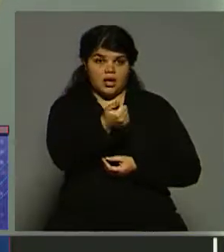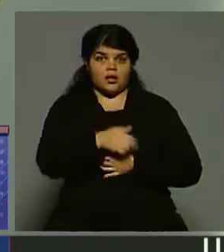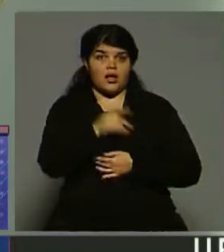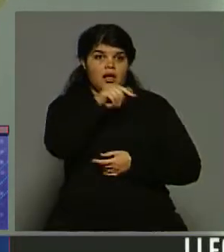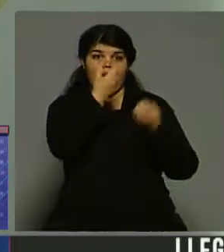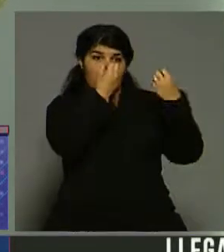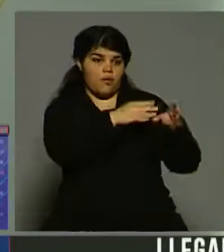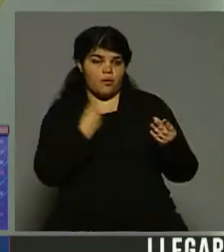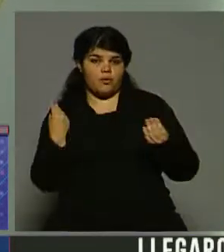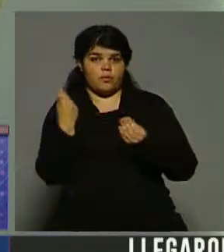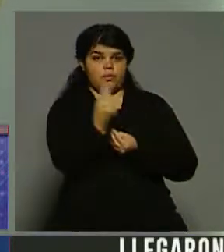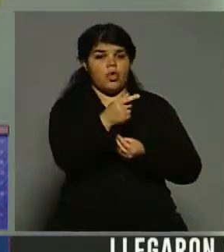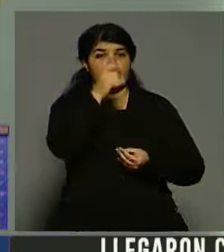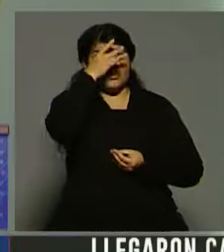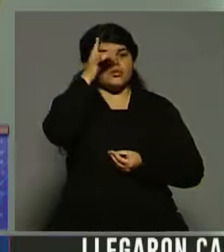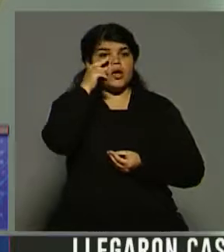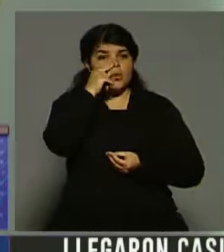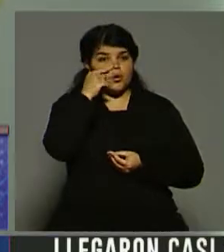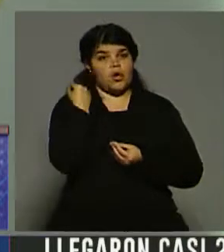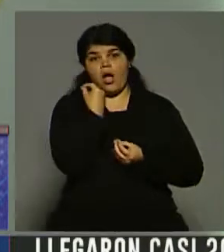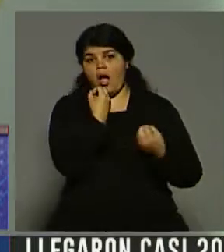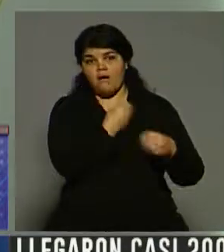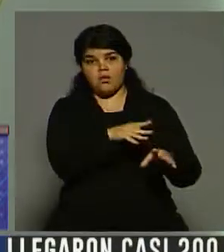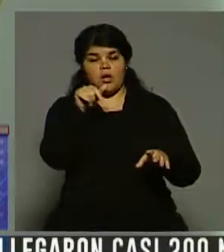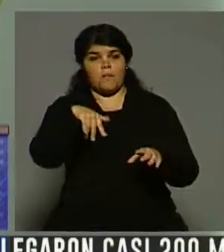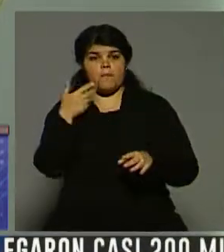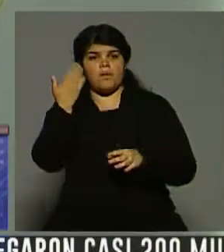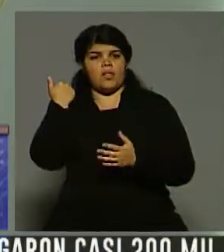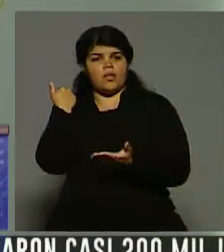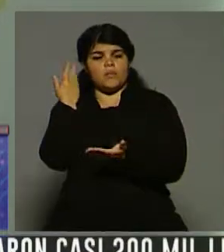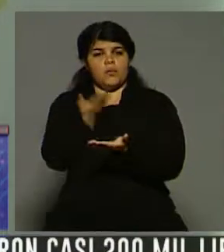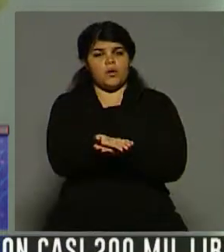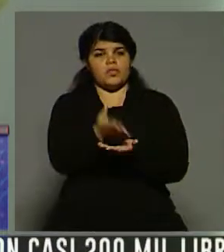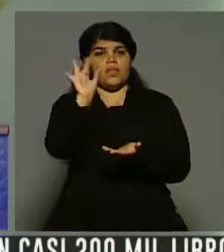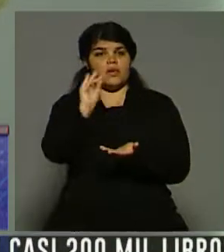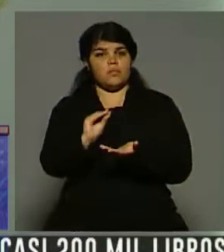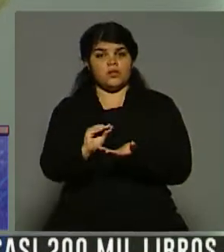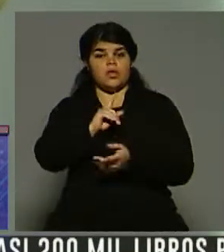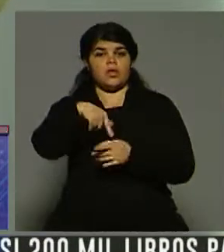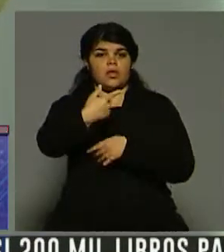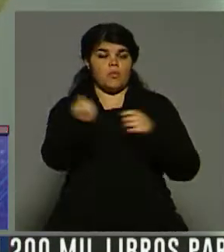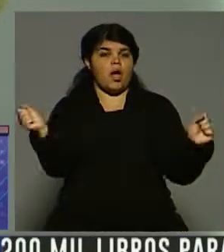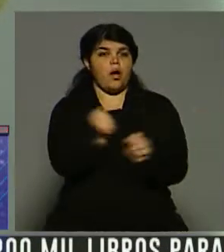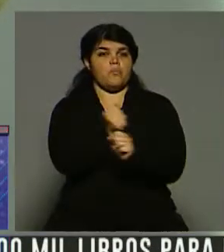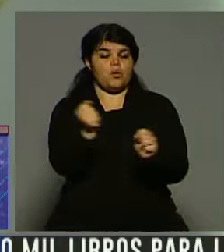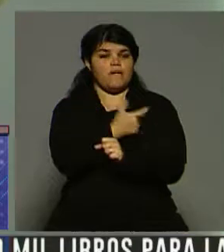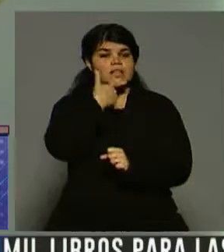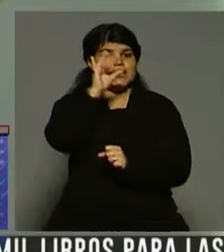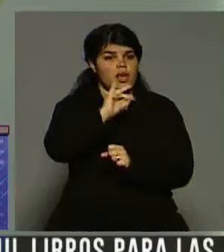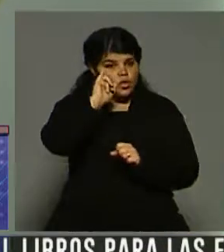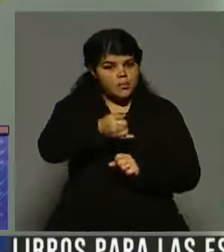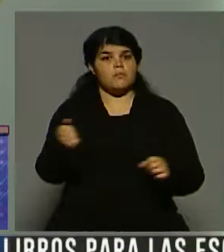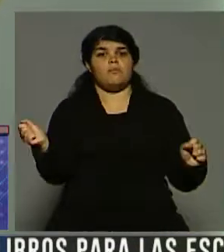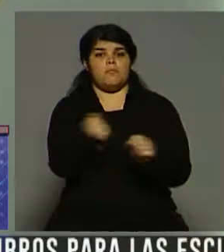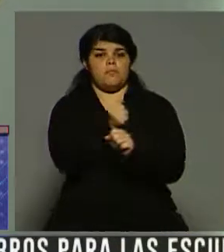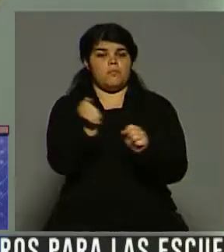deja su servicio a partir del 12 de junio y hizo una propuesta que fue aceptada en un primer momento por la Cámara de Diputados y pasó el filtro de Senado, del Senado, para de